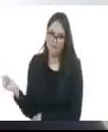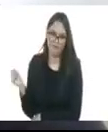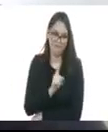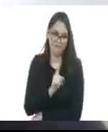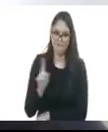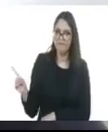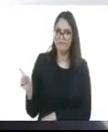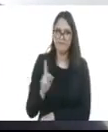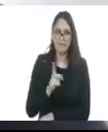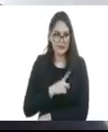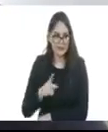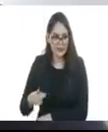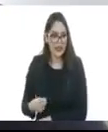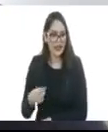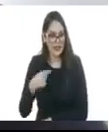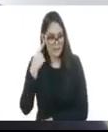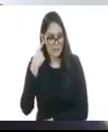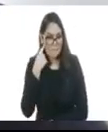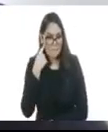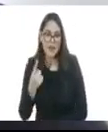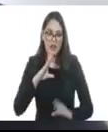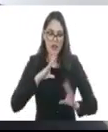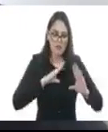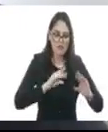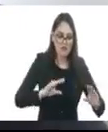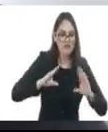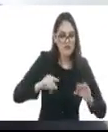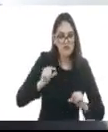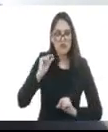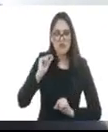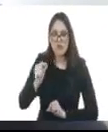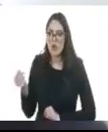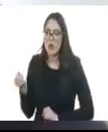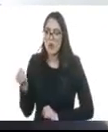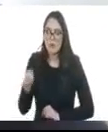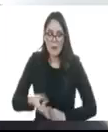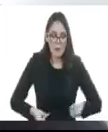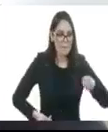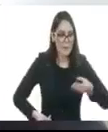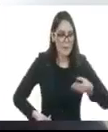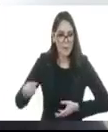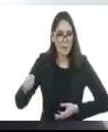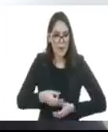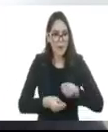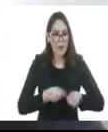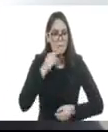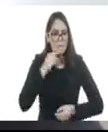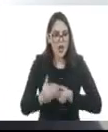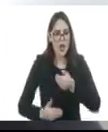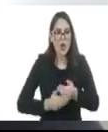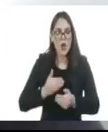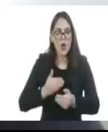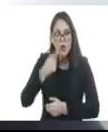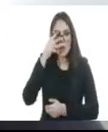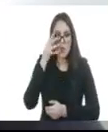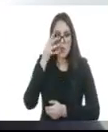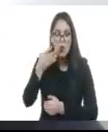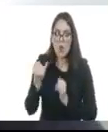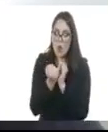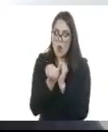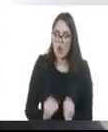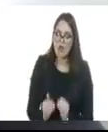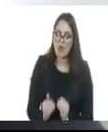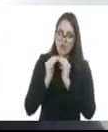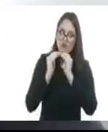aspirar a construir una sociedad con mejores condiciones de igualdad, y sin duda en el periodismo hay un